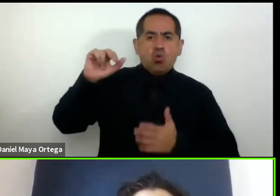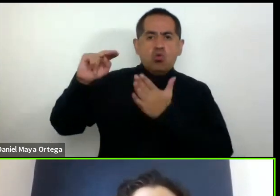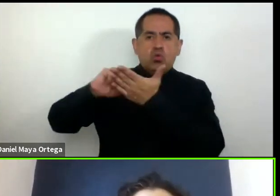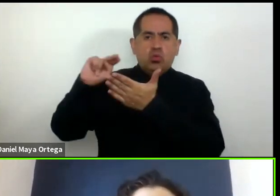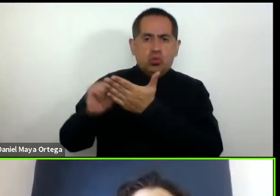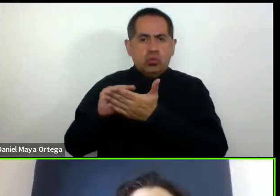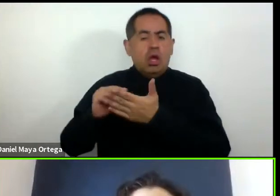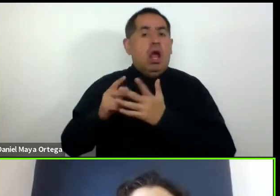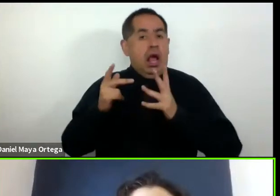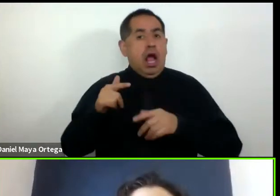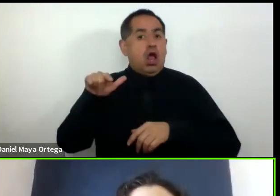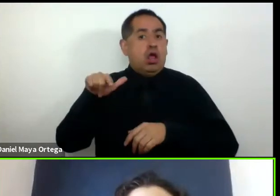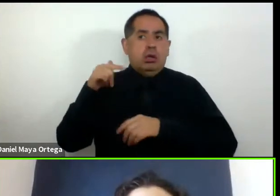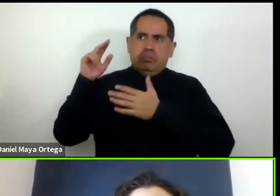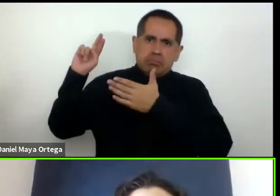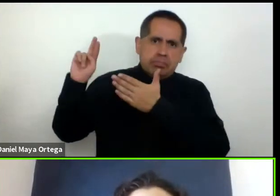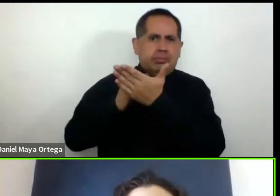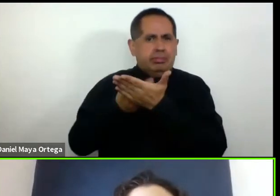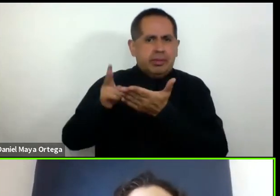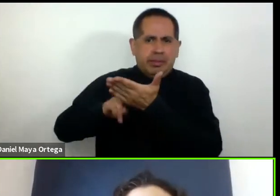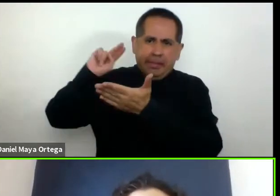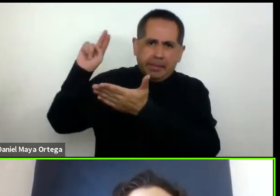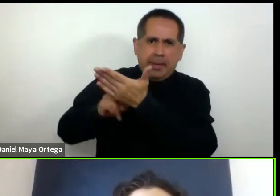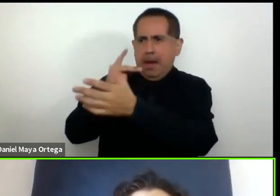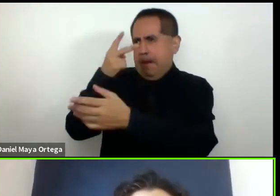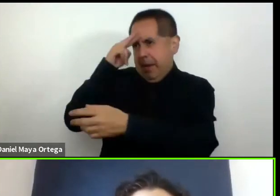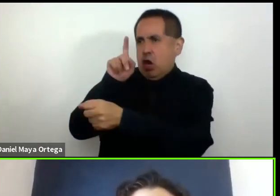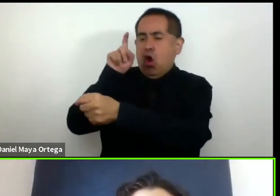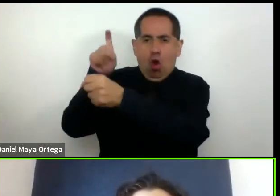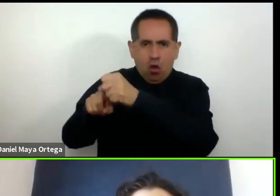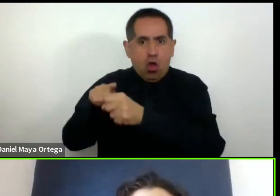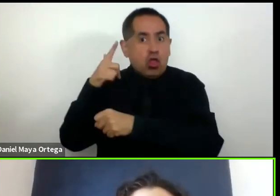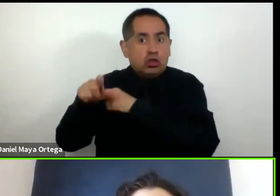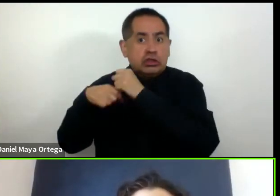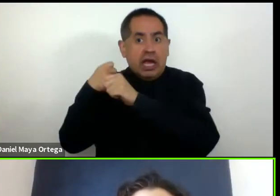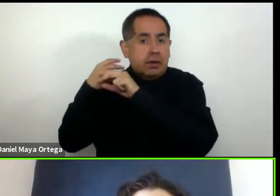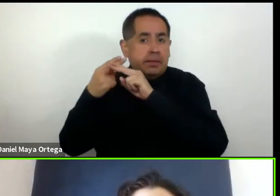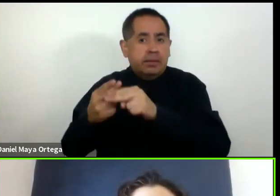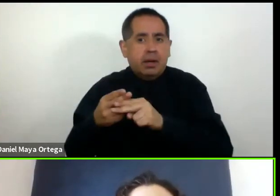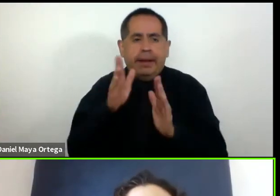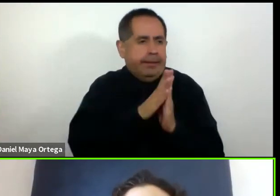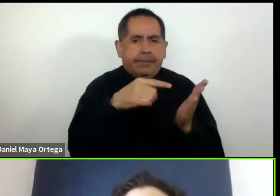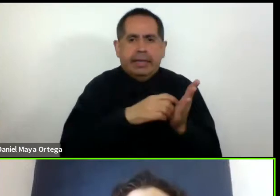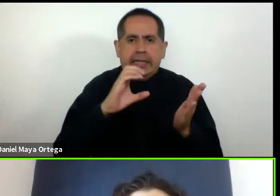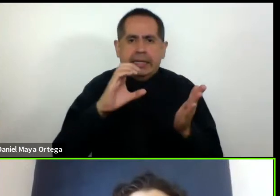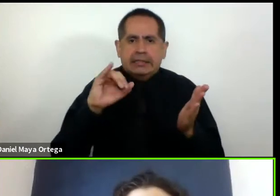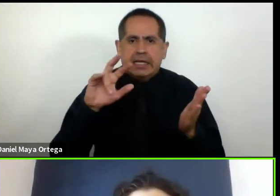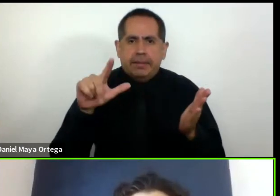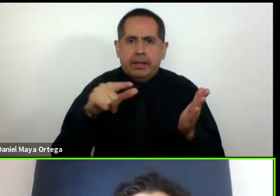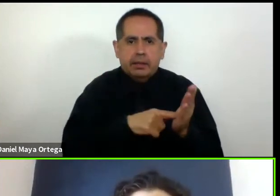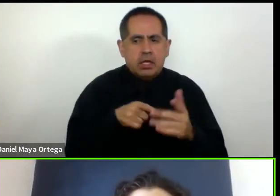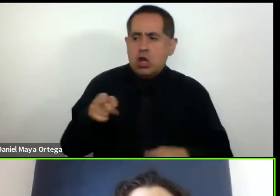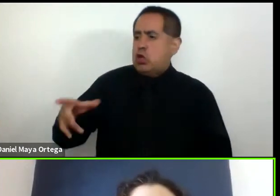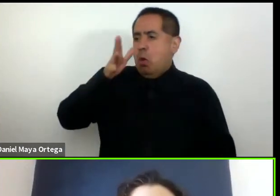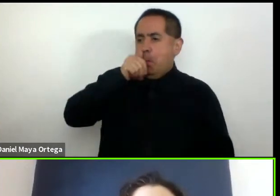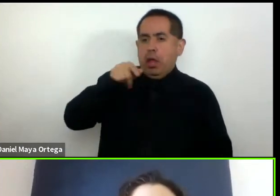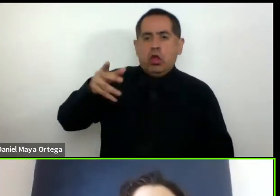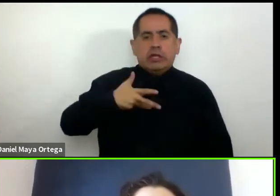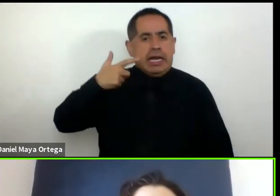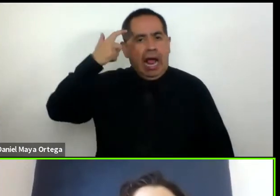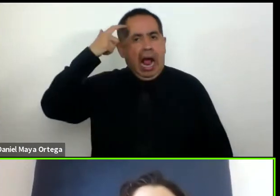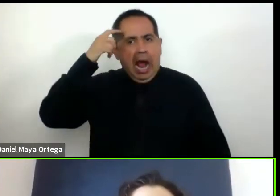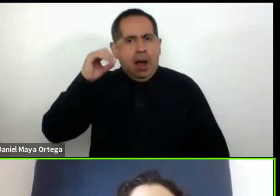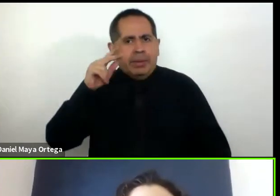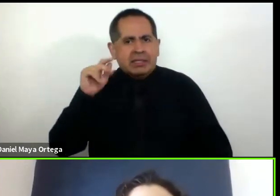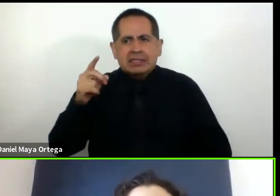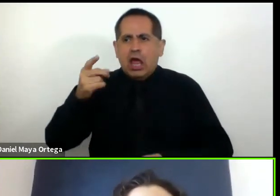la ratificación de la misma, nuestro Código Civil todavía plantea que las personas con discapacidad no tienen capacidad jurídica, ¿no? Y